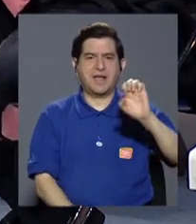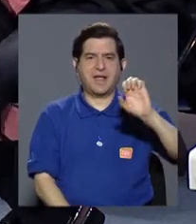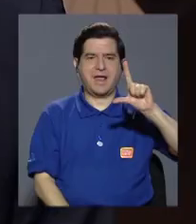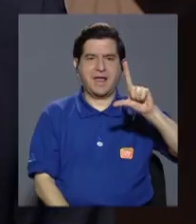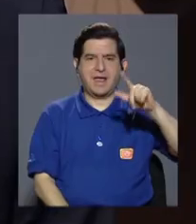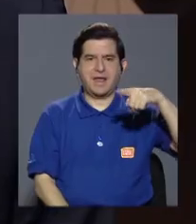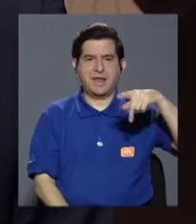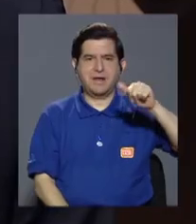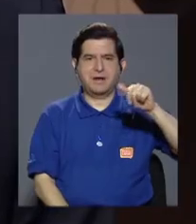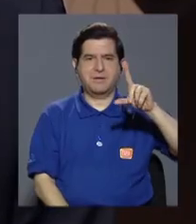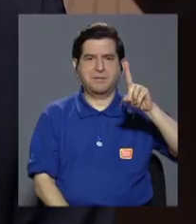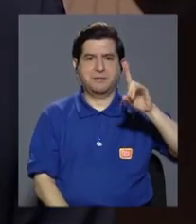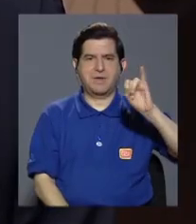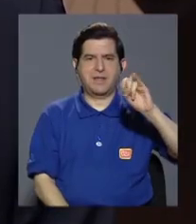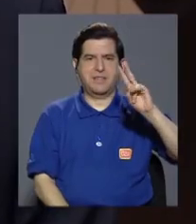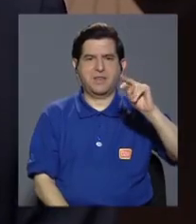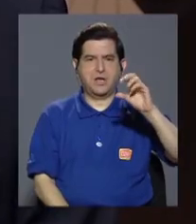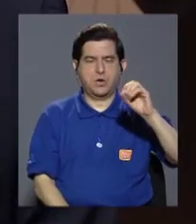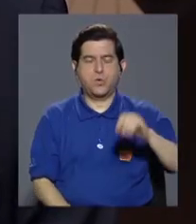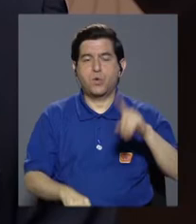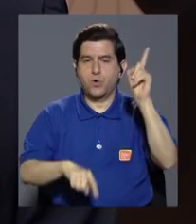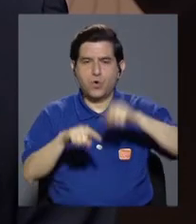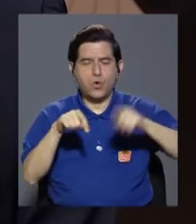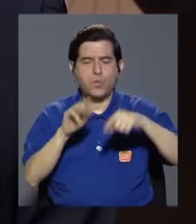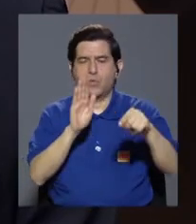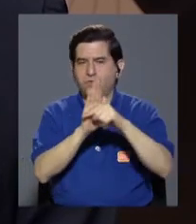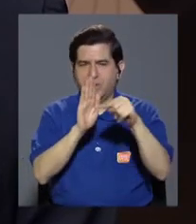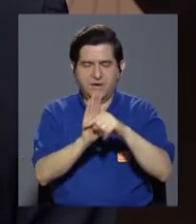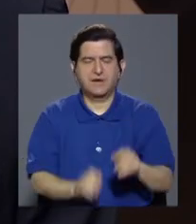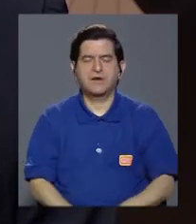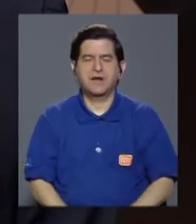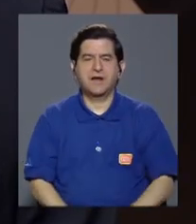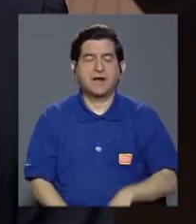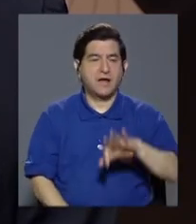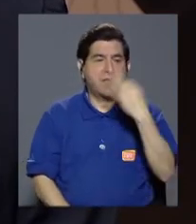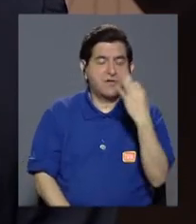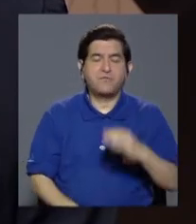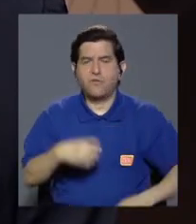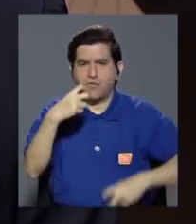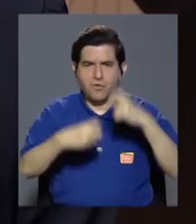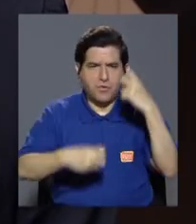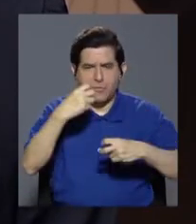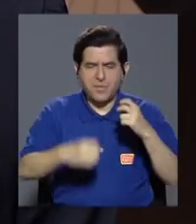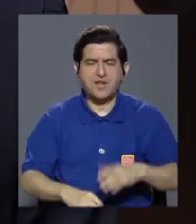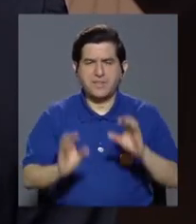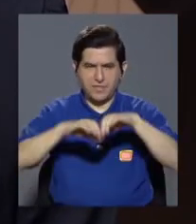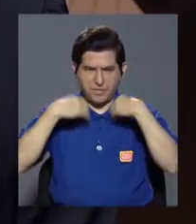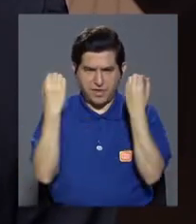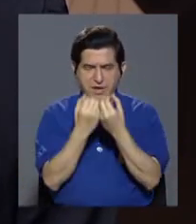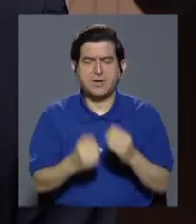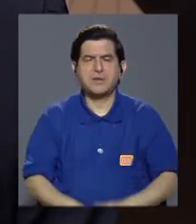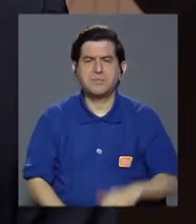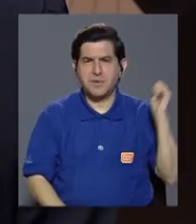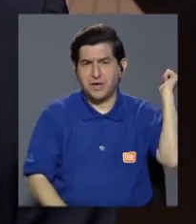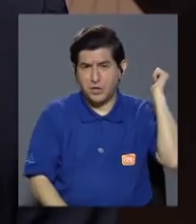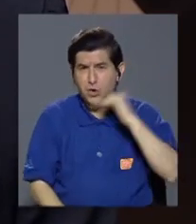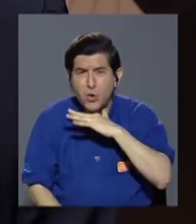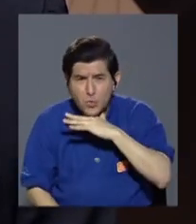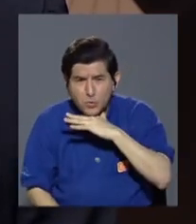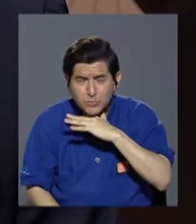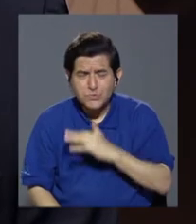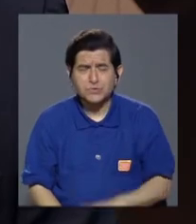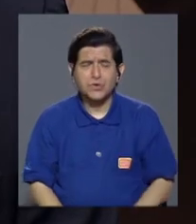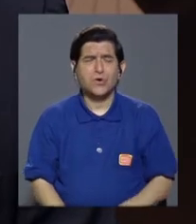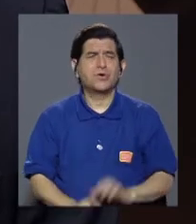negar que no puedan negarse a aceptar y la tecnificación de las formas de crimen organizado llegaron a generar que la corrupción fuera un